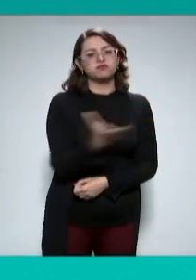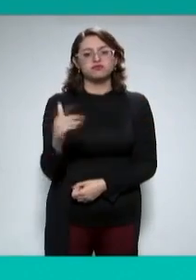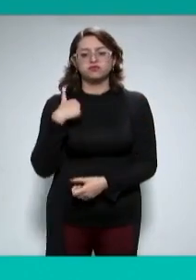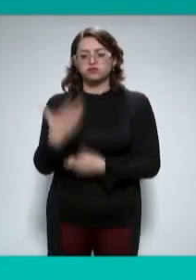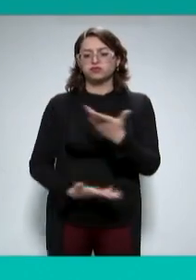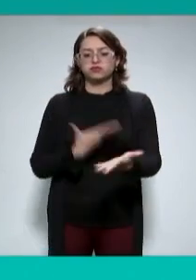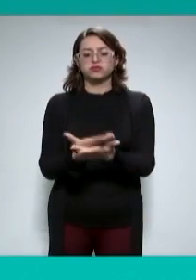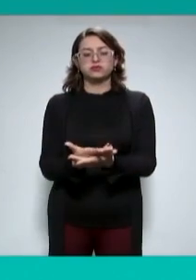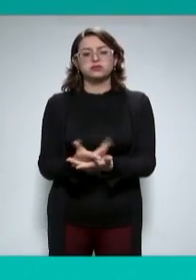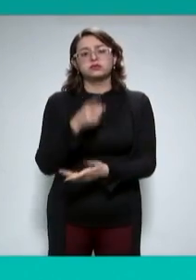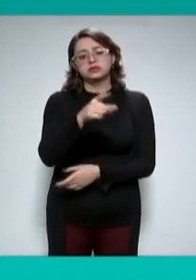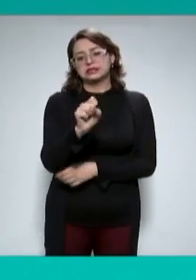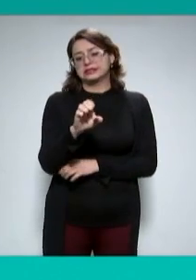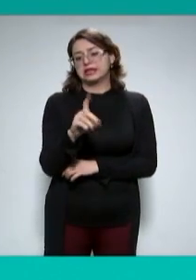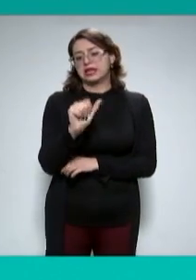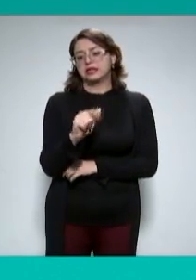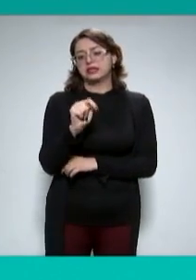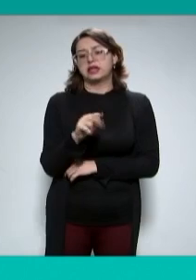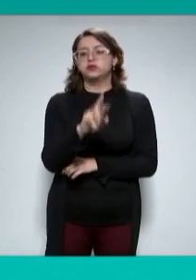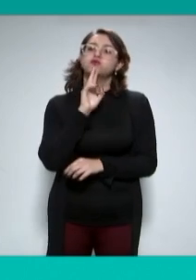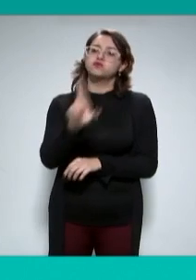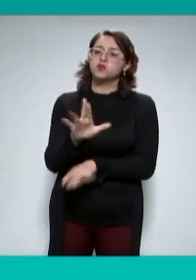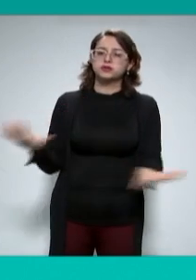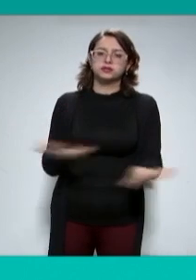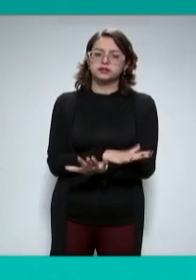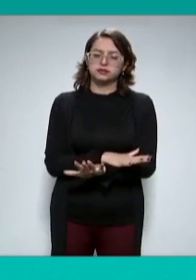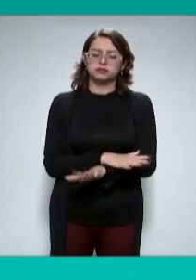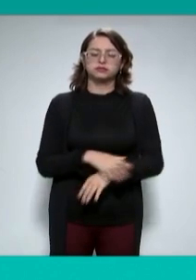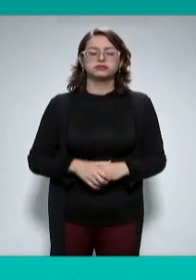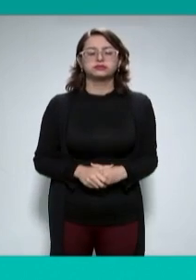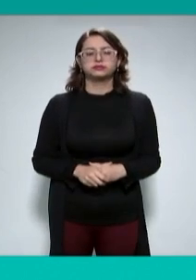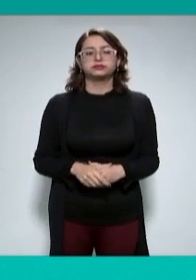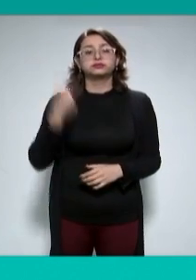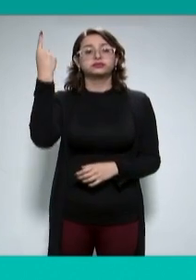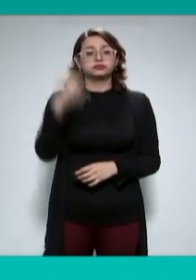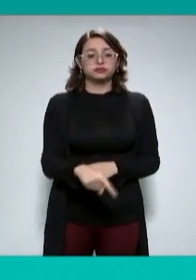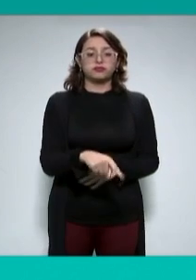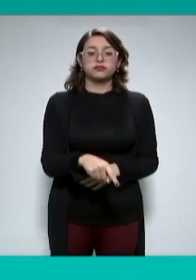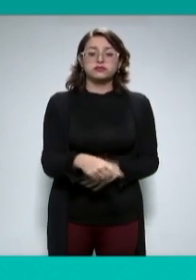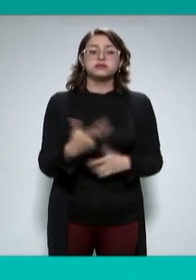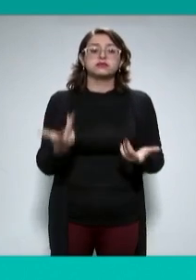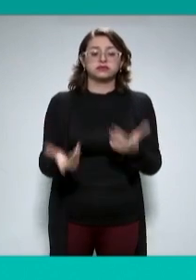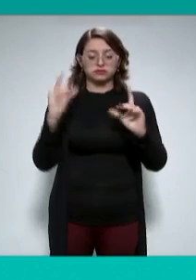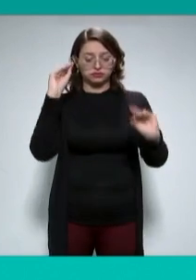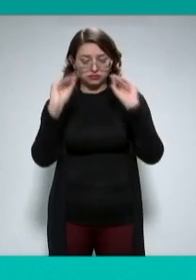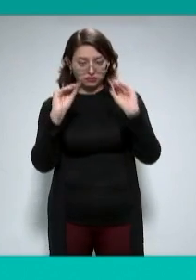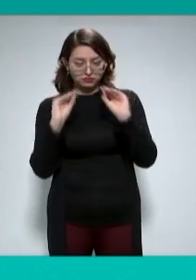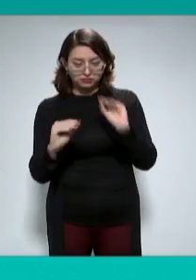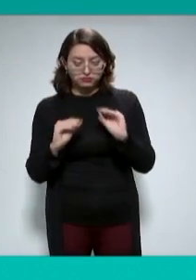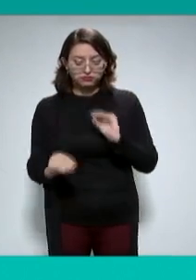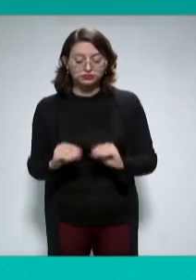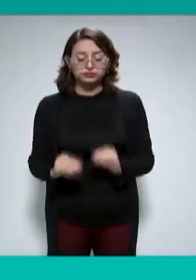propongo modificar la respuesta de la secretaria de desarrollo agrario territorial y urbano e instruirle efecto que elabore y